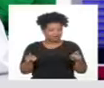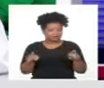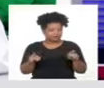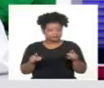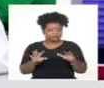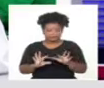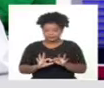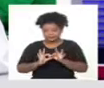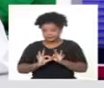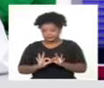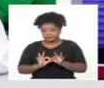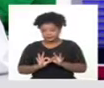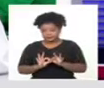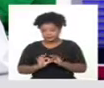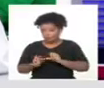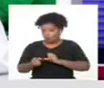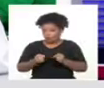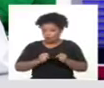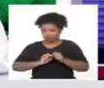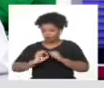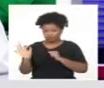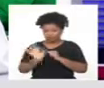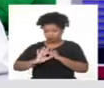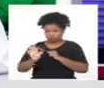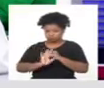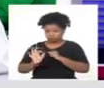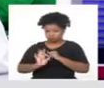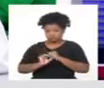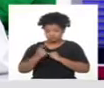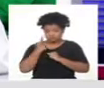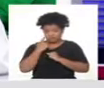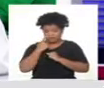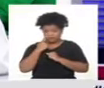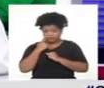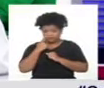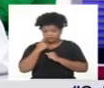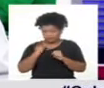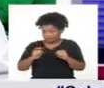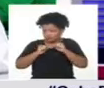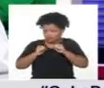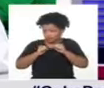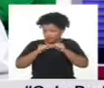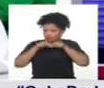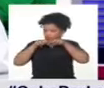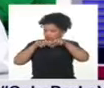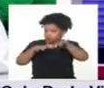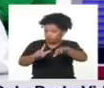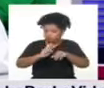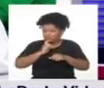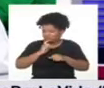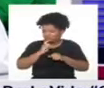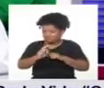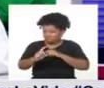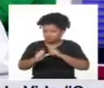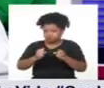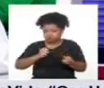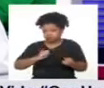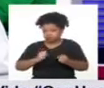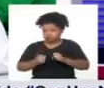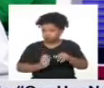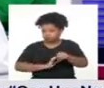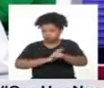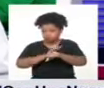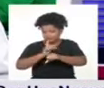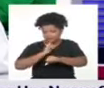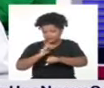pero todavía la transmisión es sumamente elevada y se ha hecho muy difícil el control para todo el mundo, para